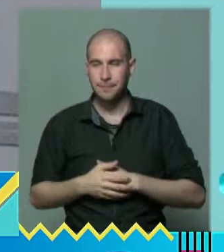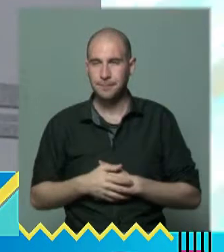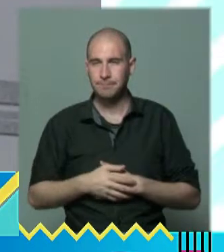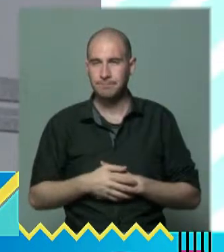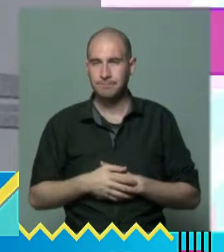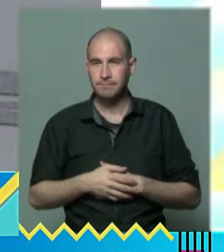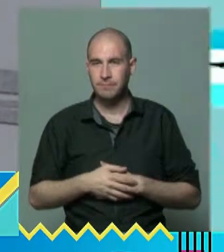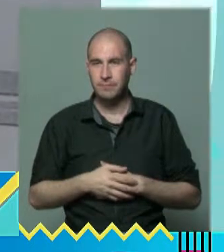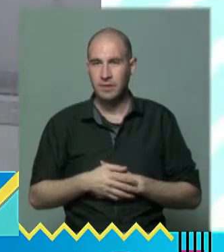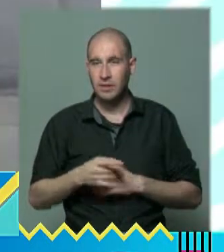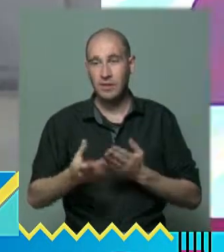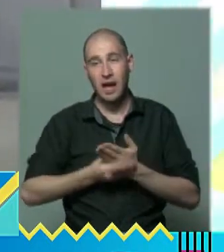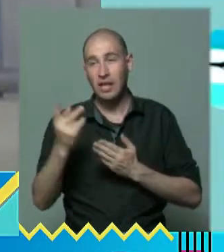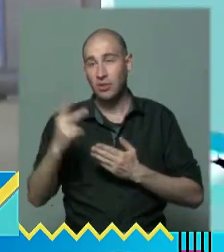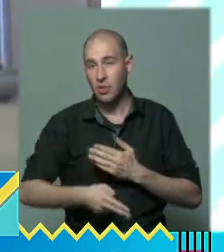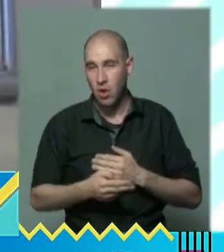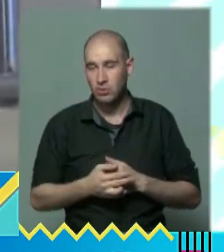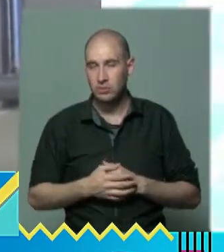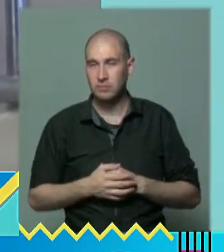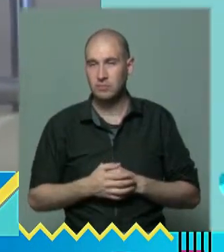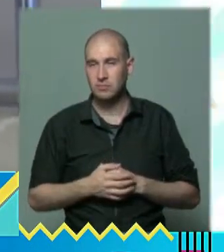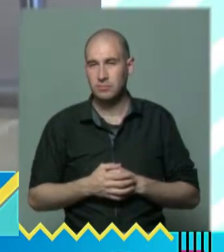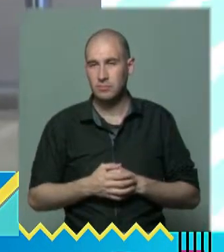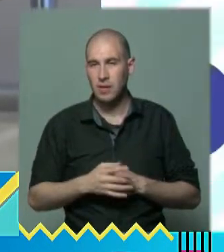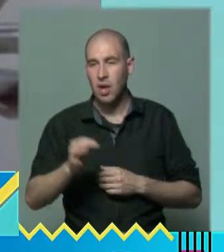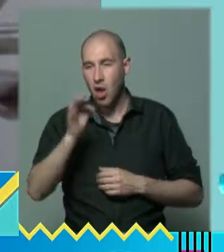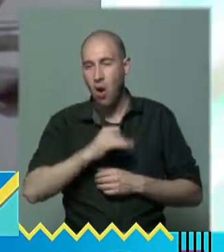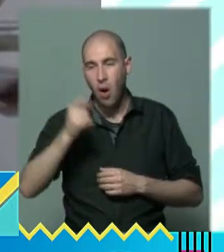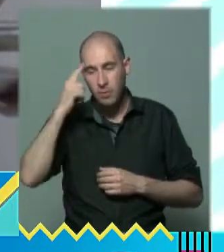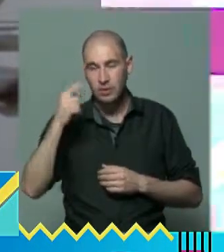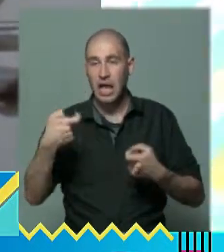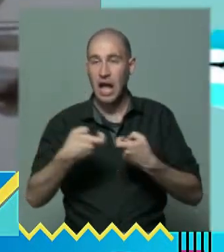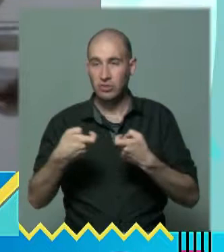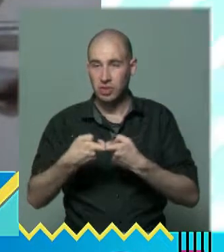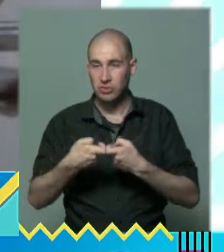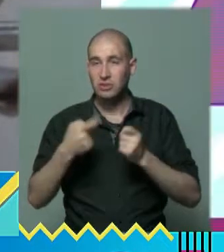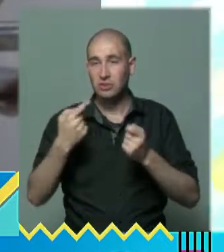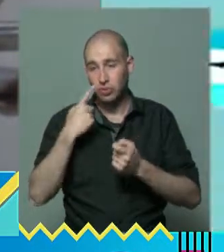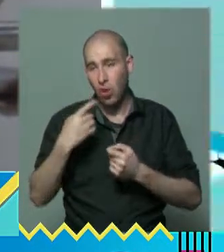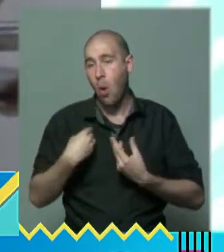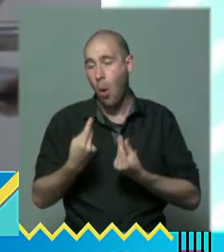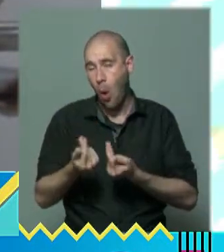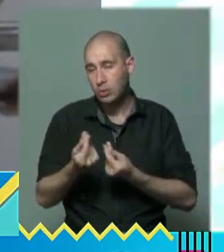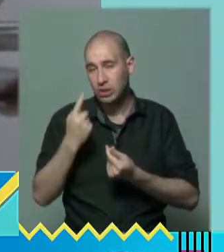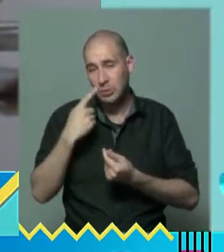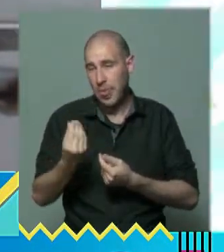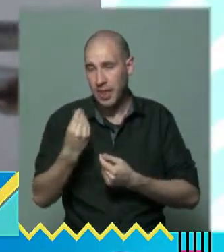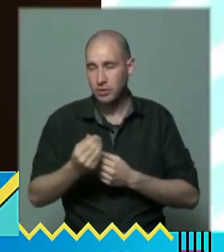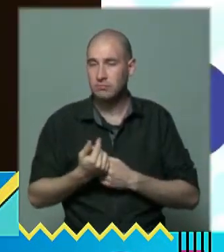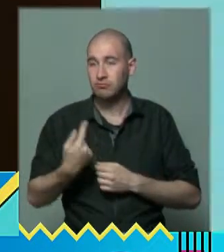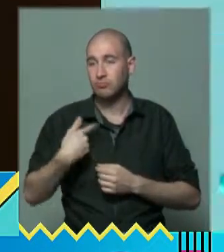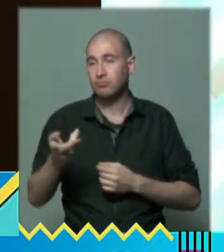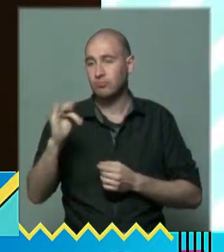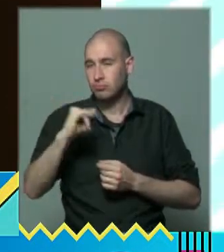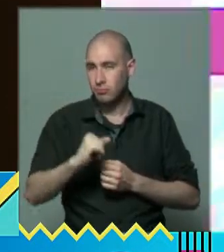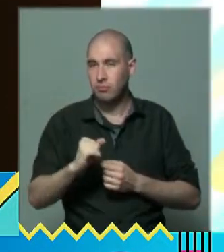Mirá, es un ajuste desde la opinión de la asociación y como usuaria, como ciudadana que lo vive todos